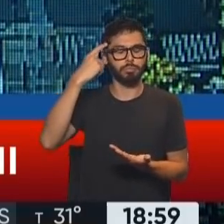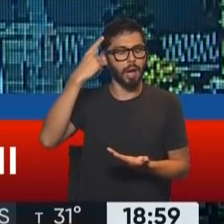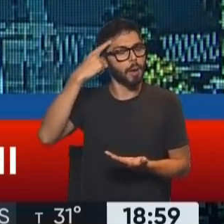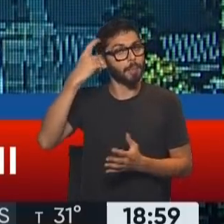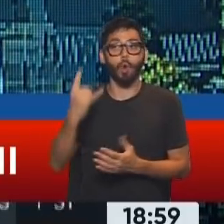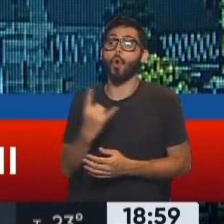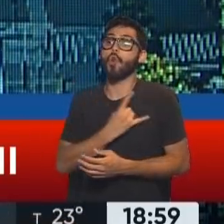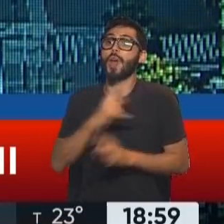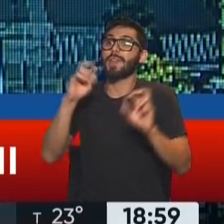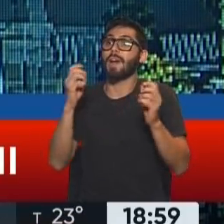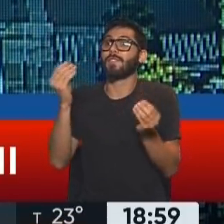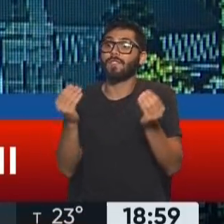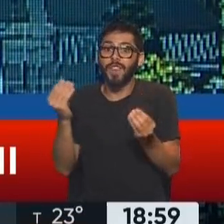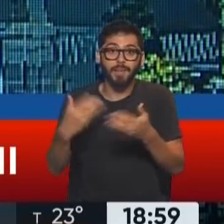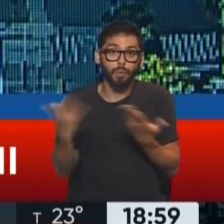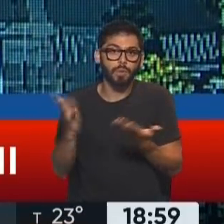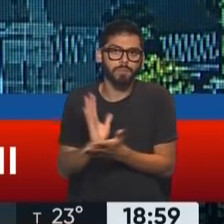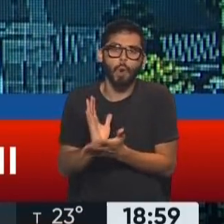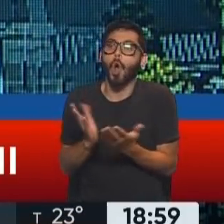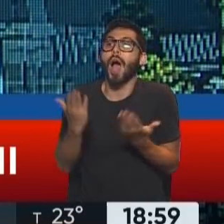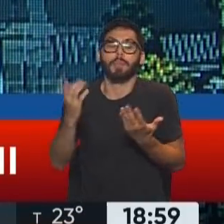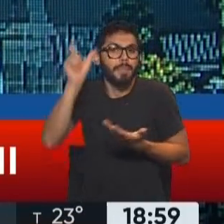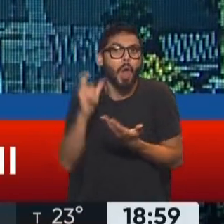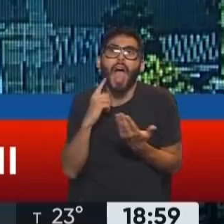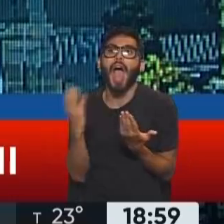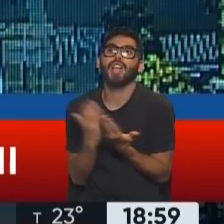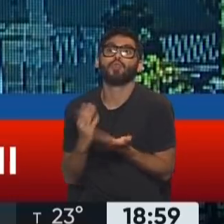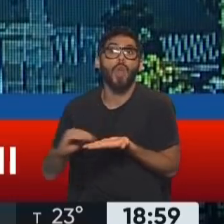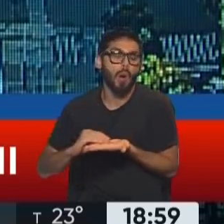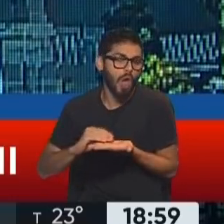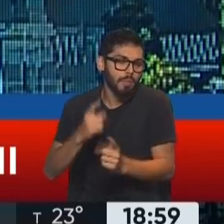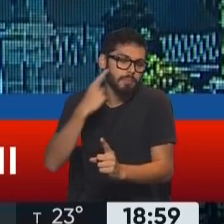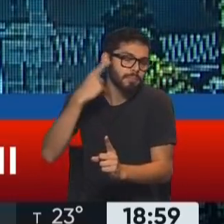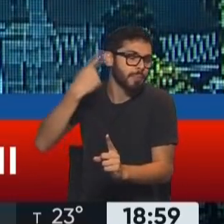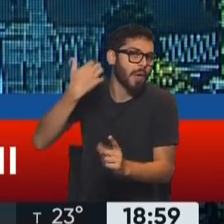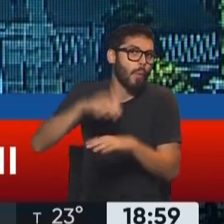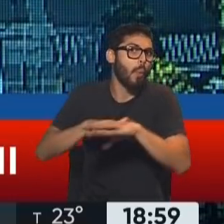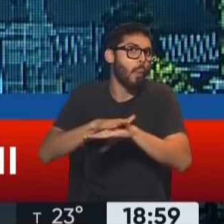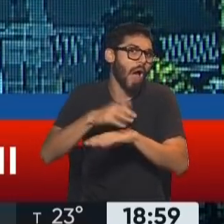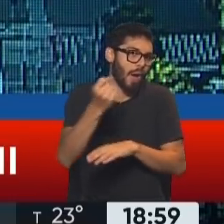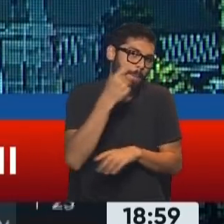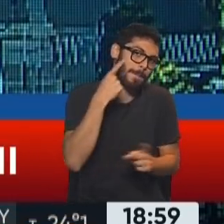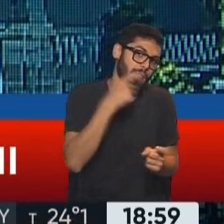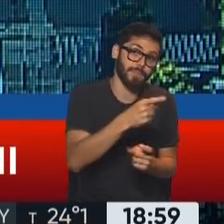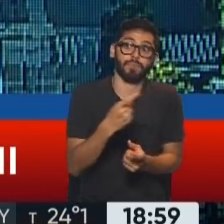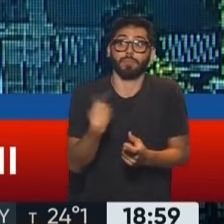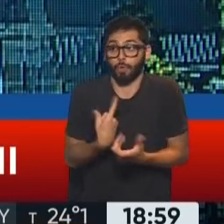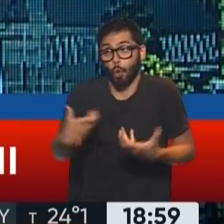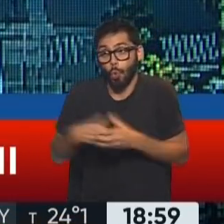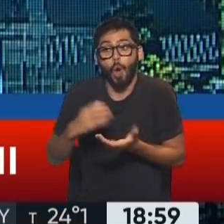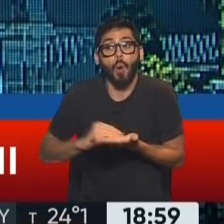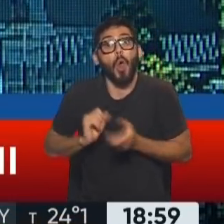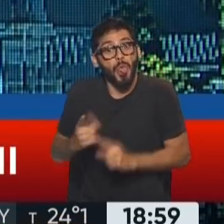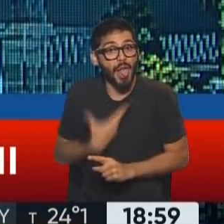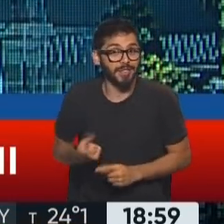Finanzas públicas se volvió el ABC de cualquier estudiante de Derecho. Y en el caso concreto de nosotros en la Escuela del Cuerpo de Abogadas y Abogados del Estado, el tema